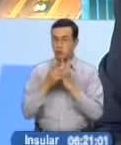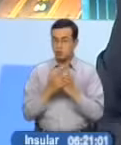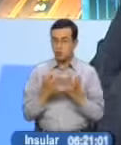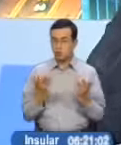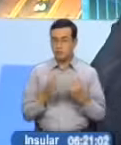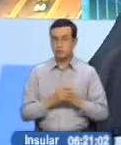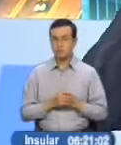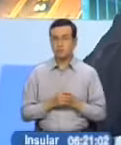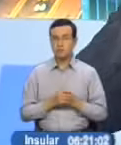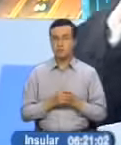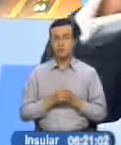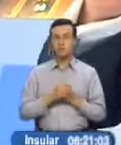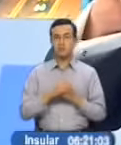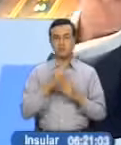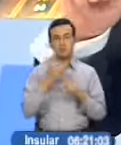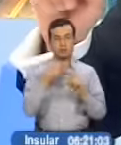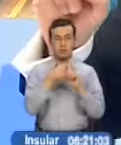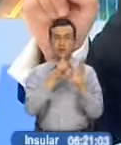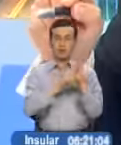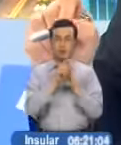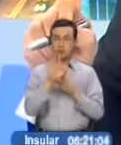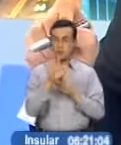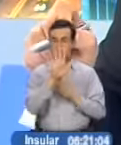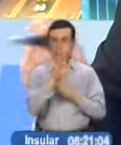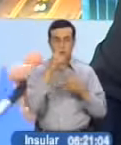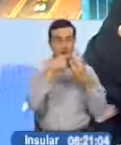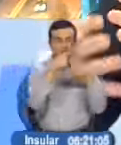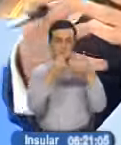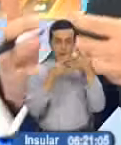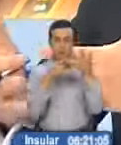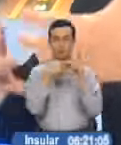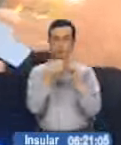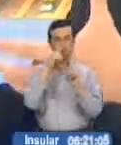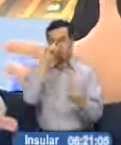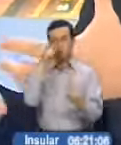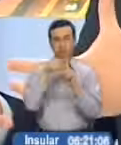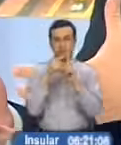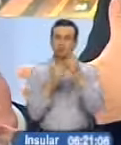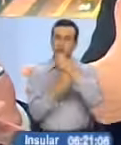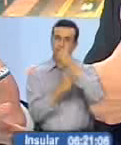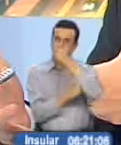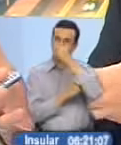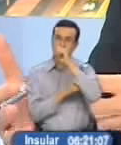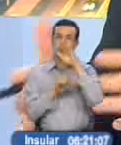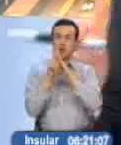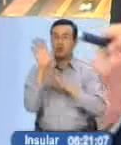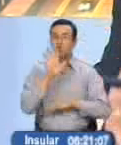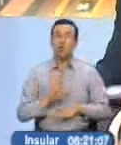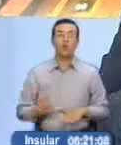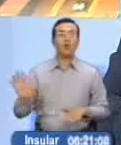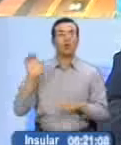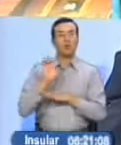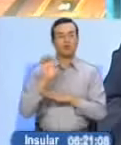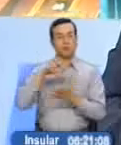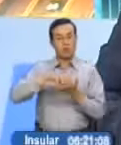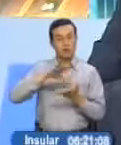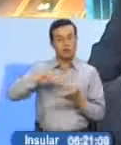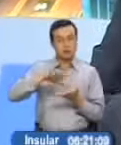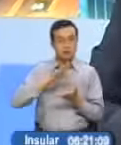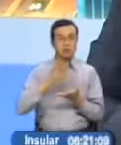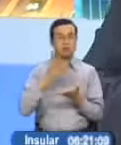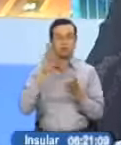territorial. La suma de esos desarrollos locales y territoriales apuntala en el desarrollo nacional. pero el turismo también es un